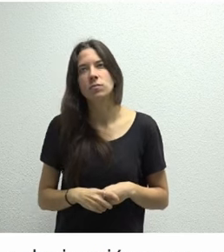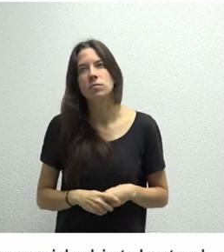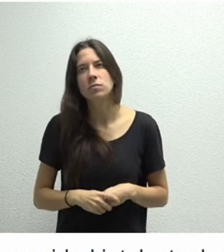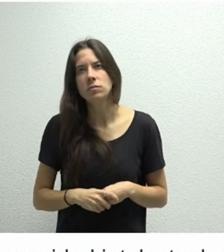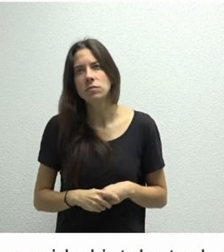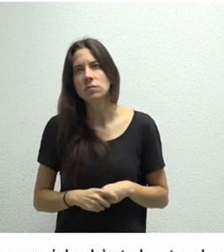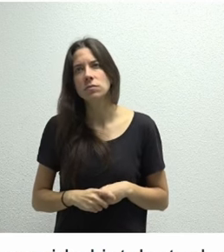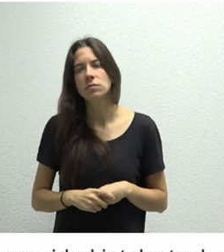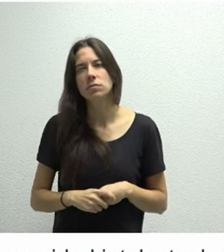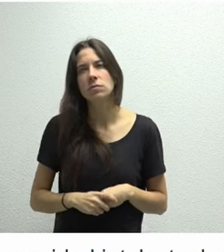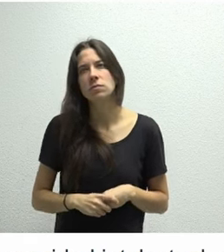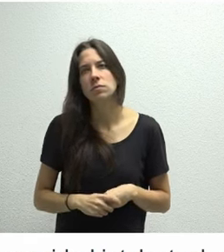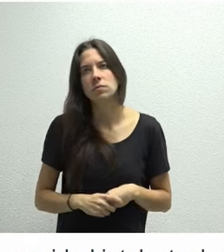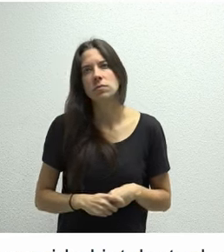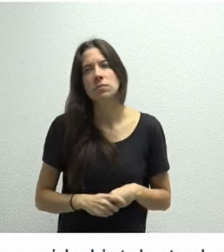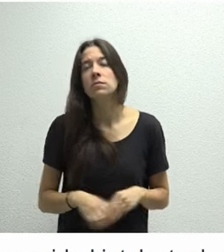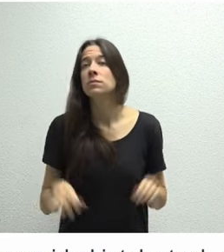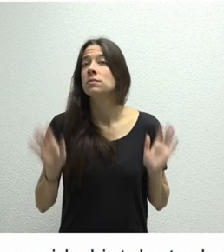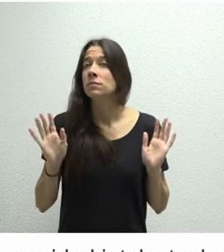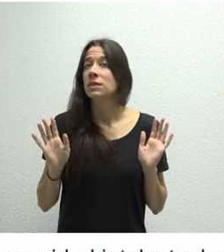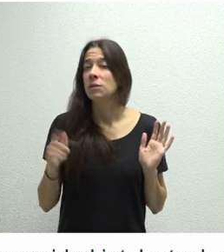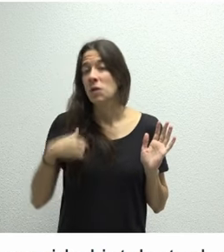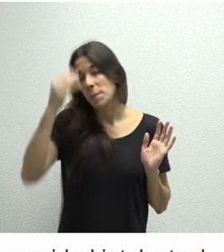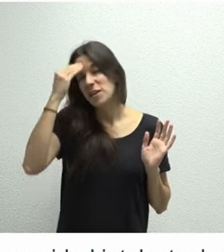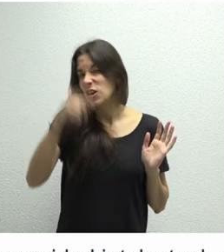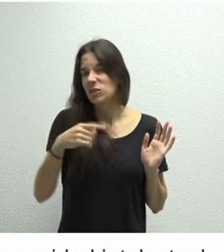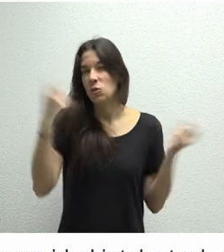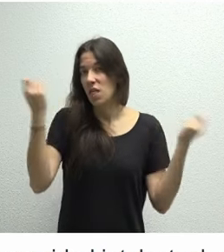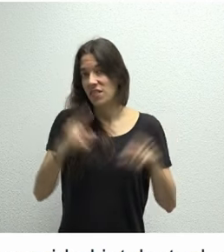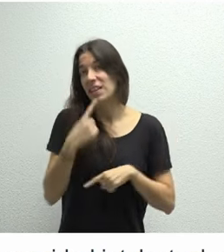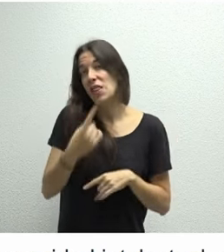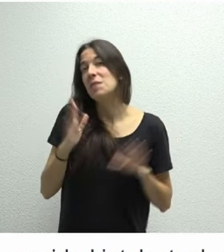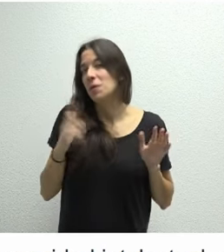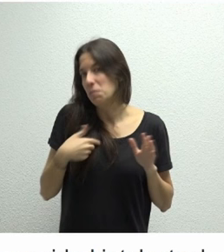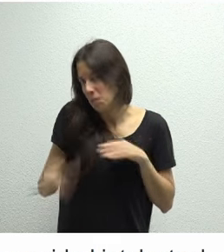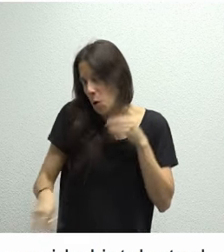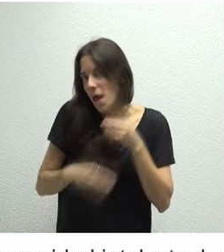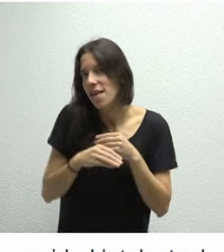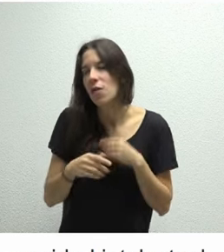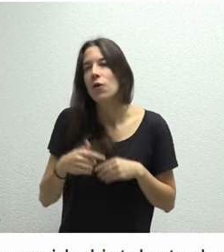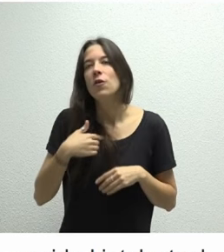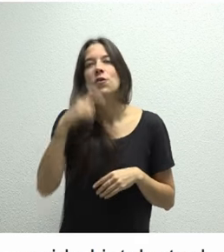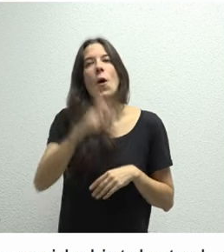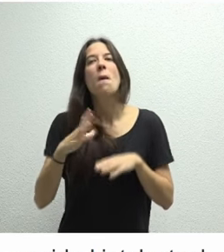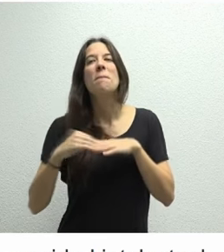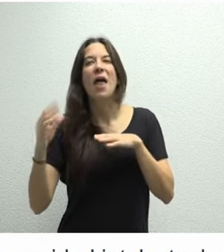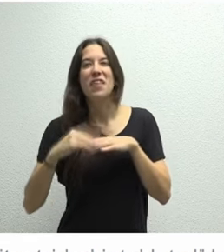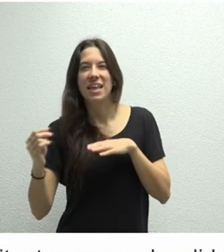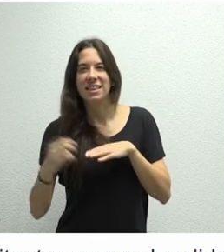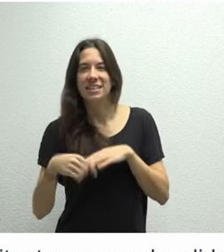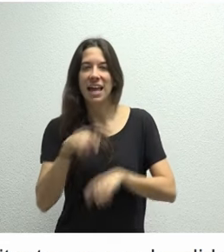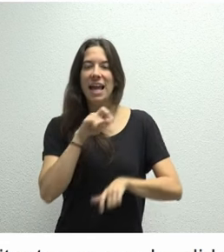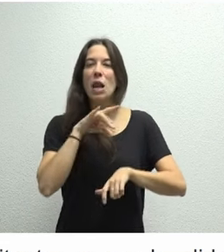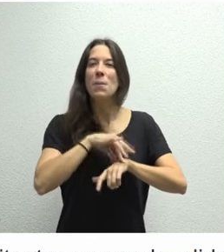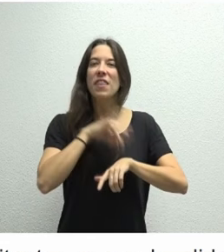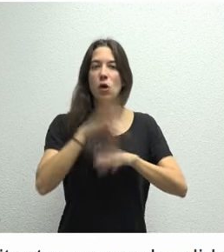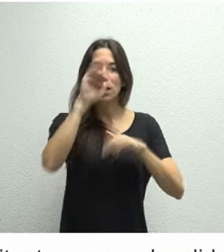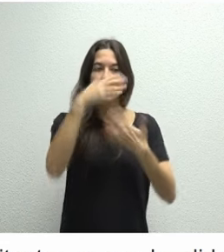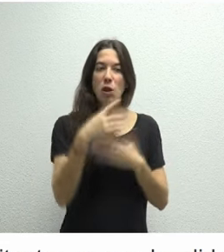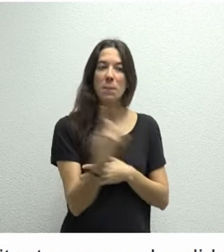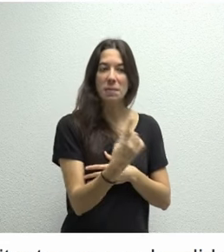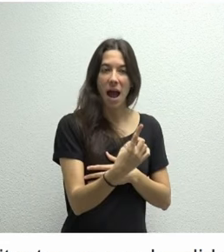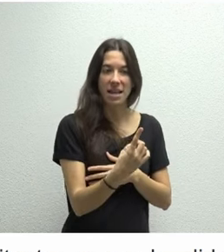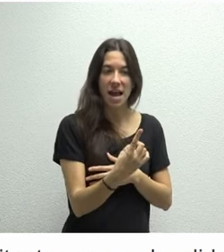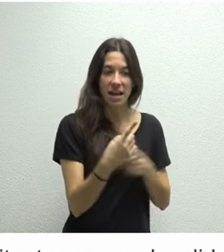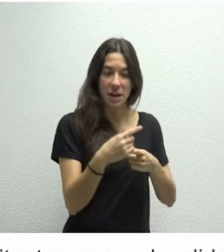que y esto también creo que no había que decirlo pero igual que yo a ningún paciente que me deriva el médico de atención primaria le pido